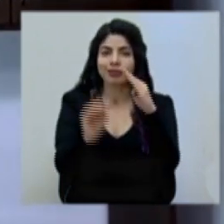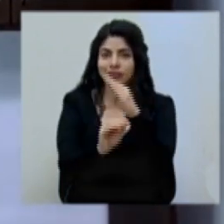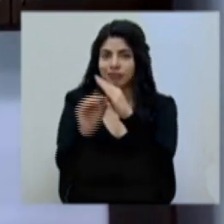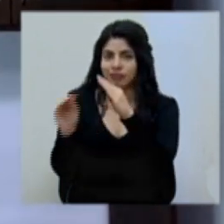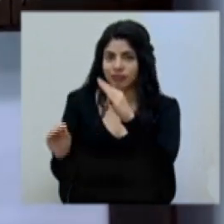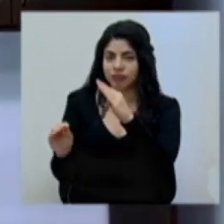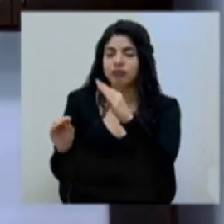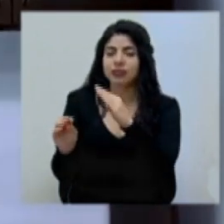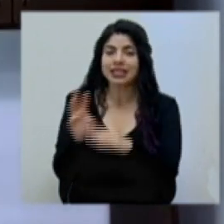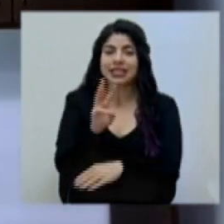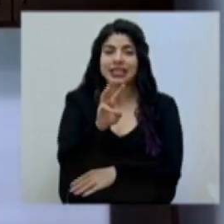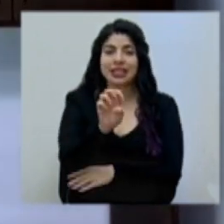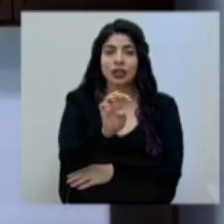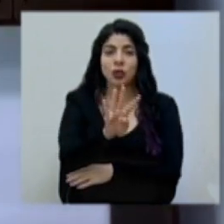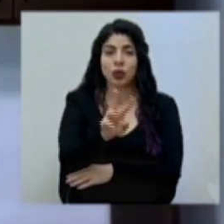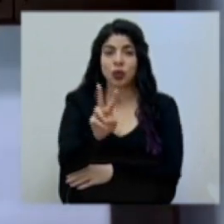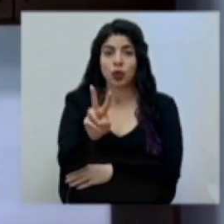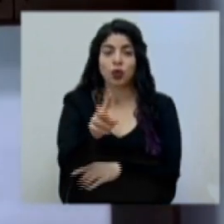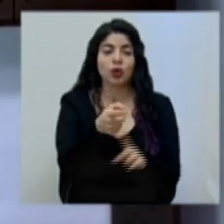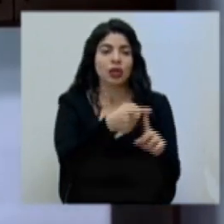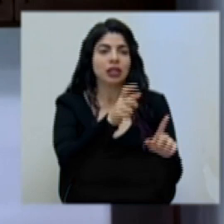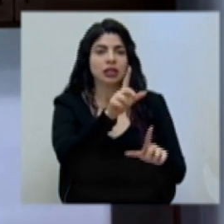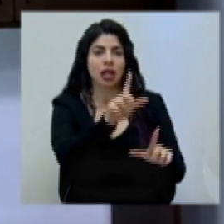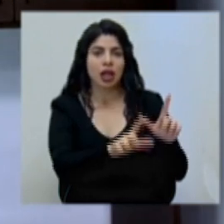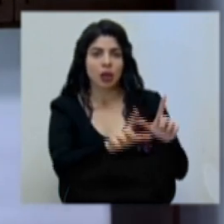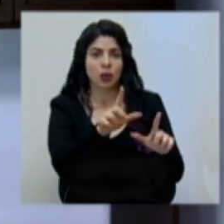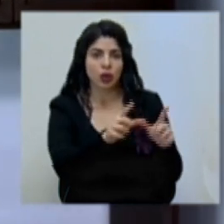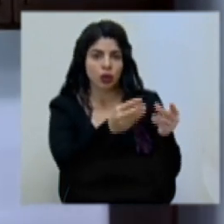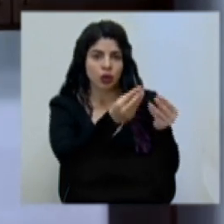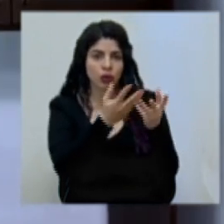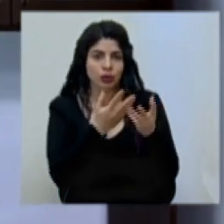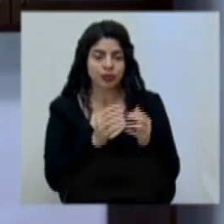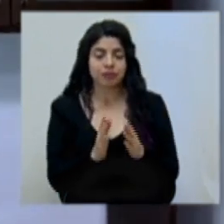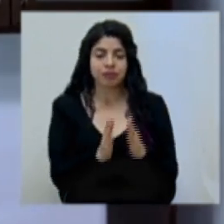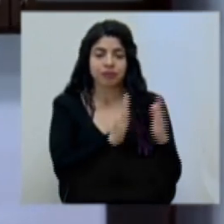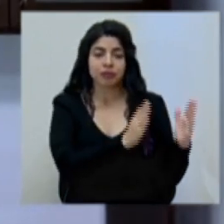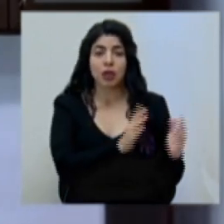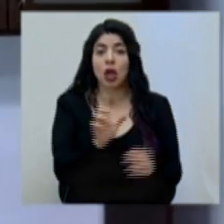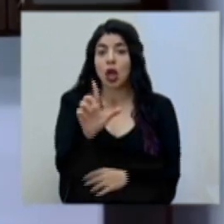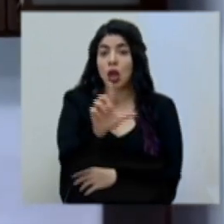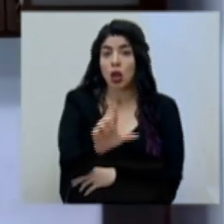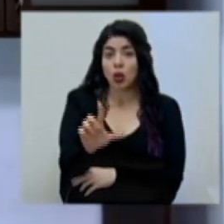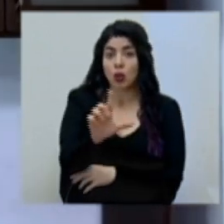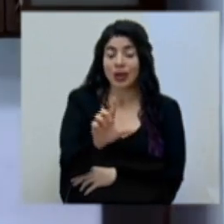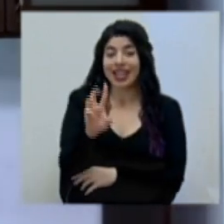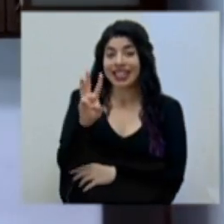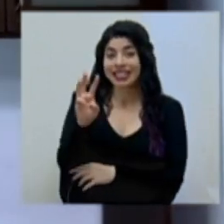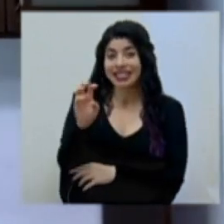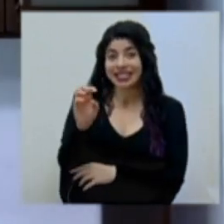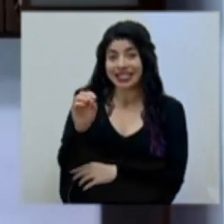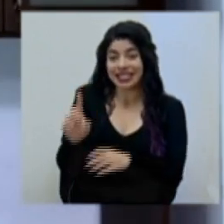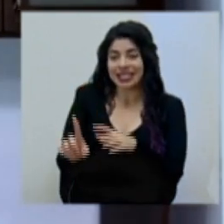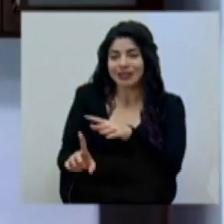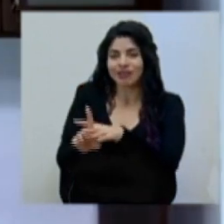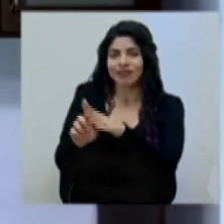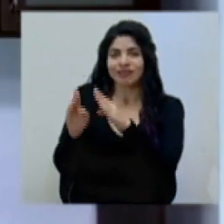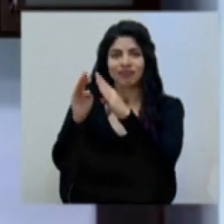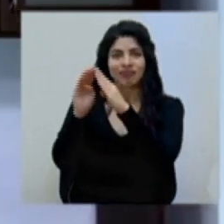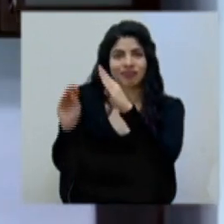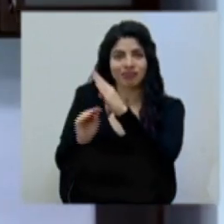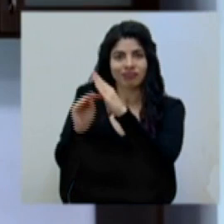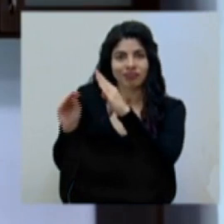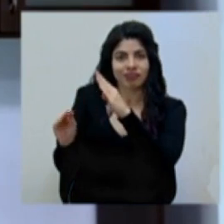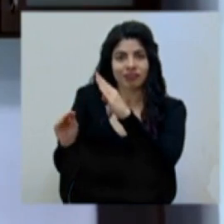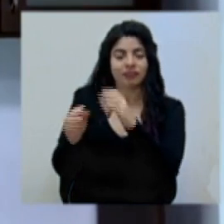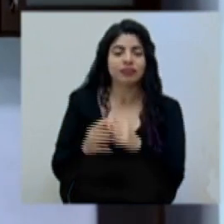epidemiológico y 642 por laboratorio. En el caso del lunes, 60 fueron diagnosticados por nexo